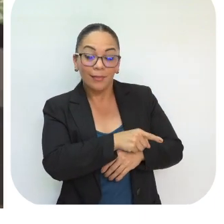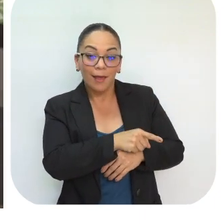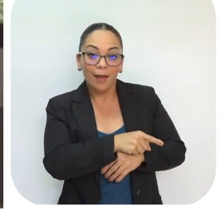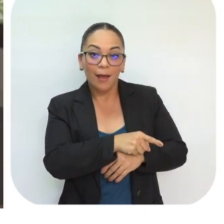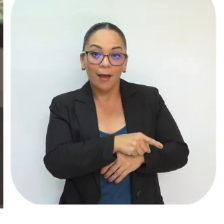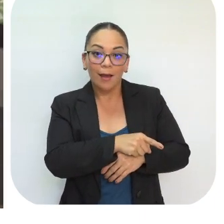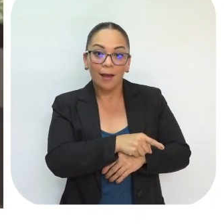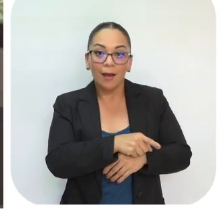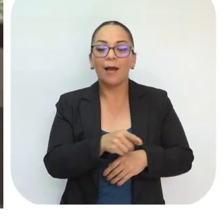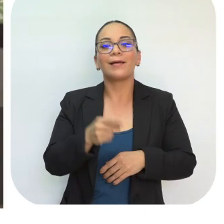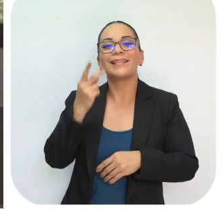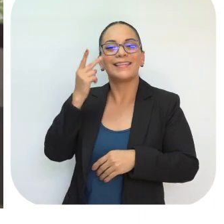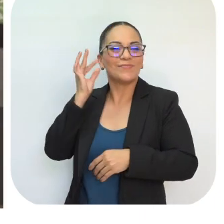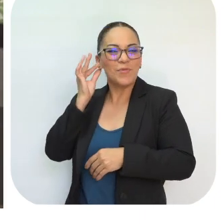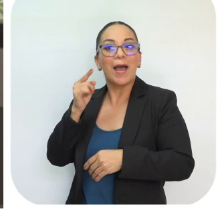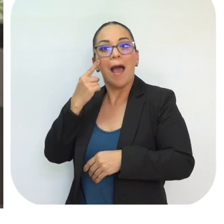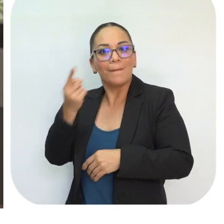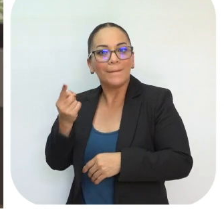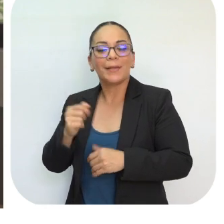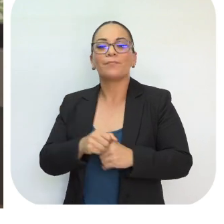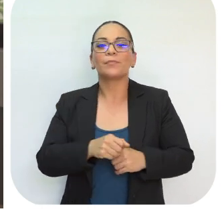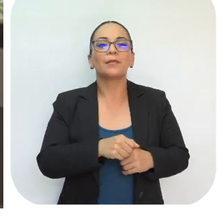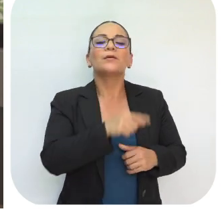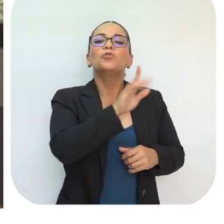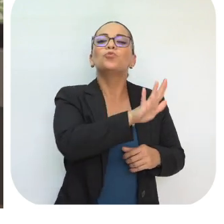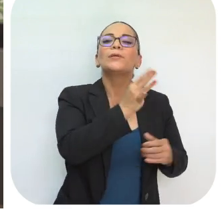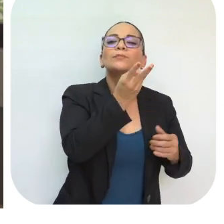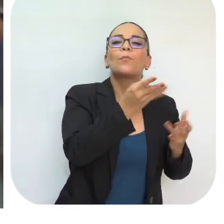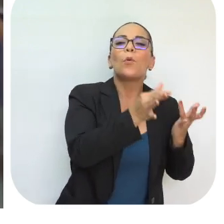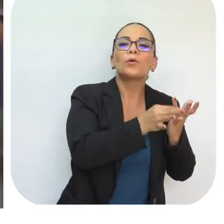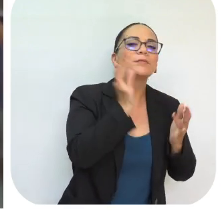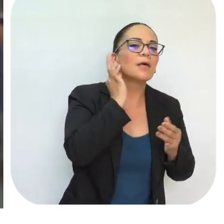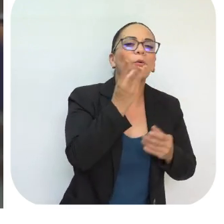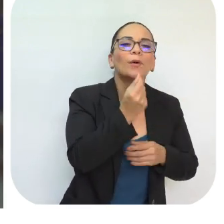¿Y su señora? ¿Cuántos años tenía ella?